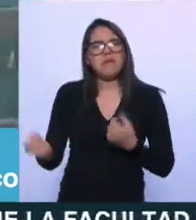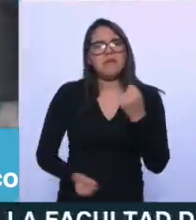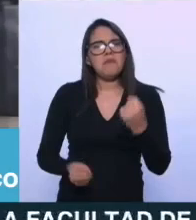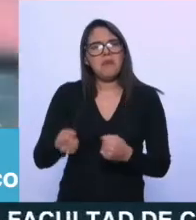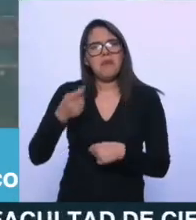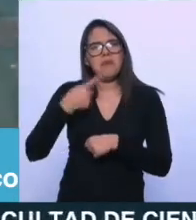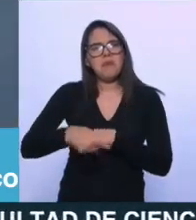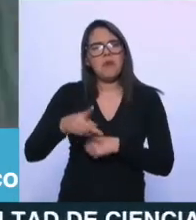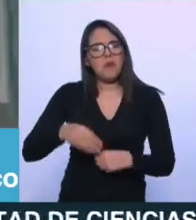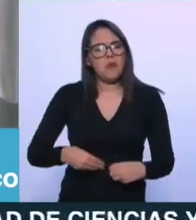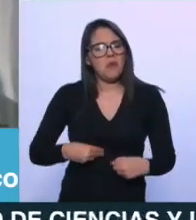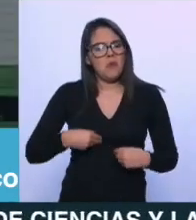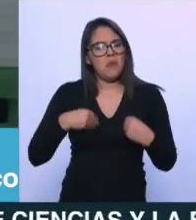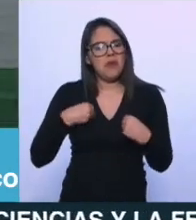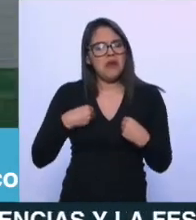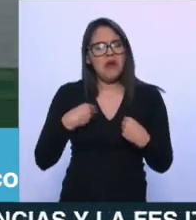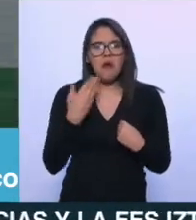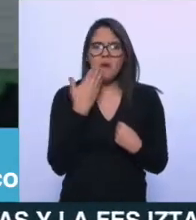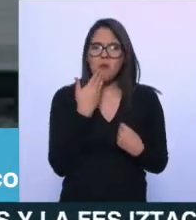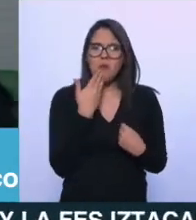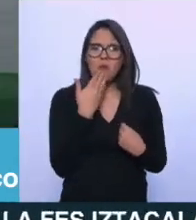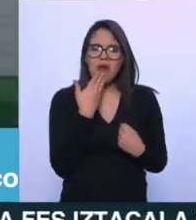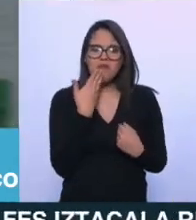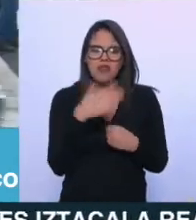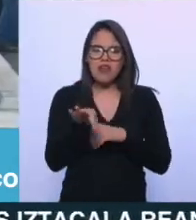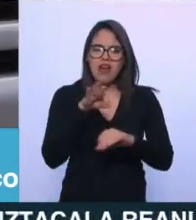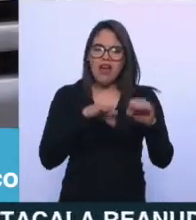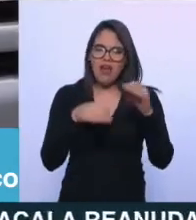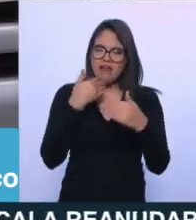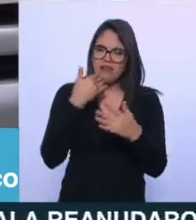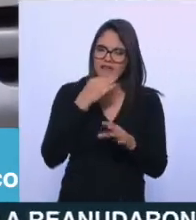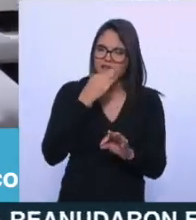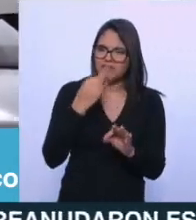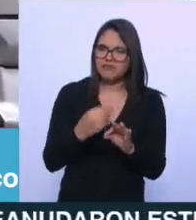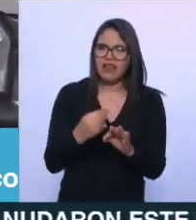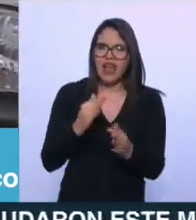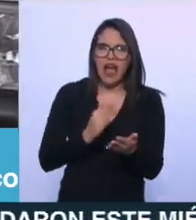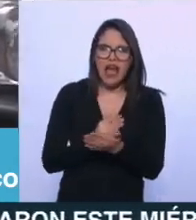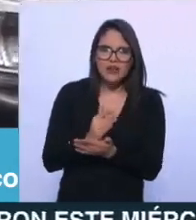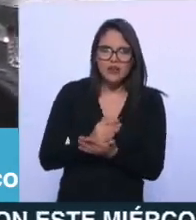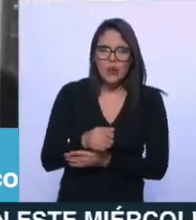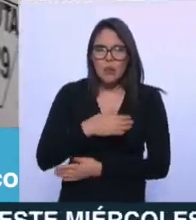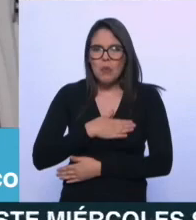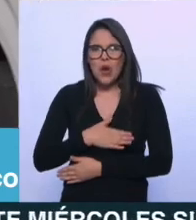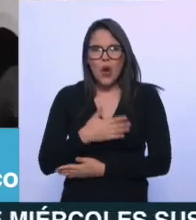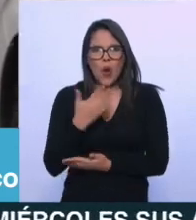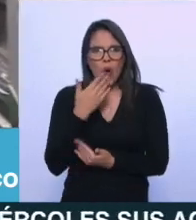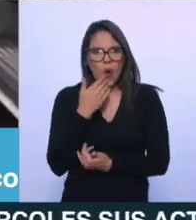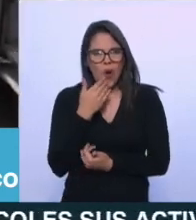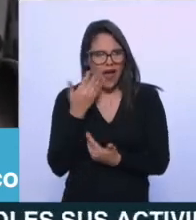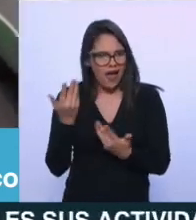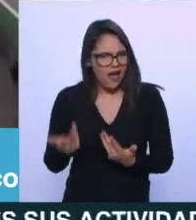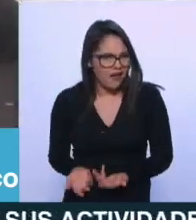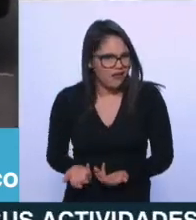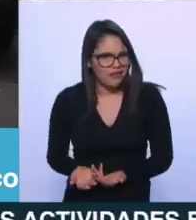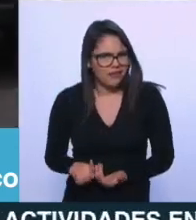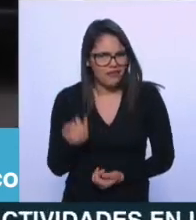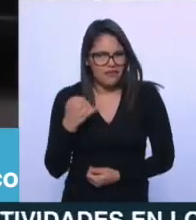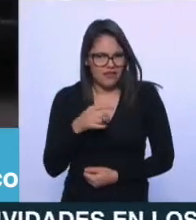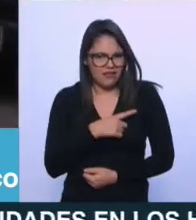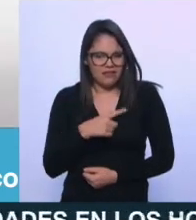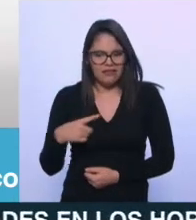arriesgan su vida y ni siquiera tienen acceso a un baño. que es lo mínimo que por dignidad deberían